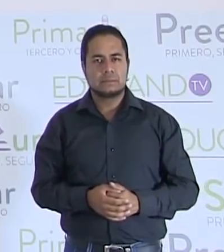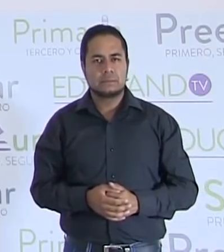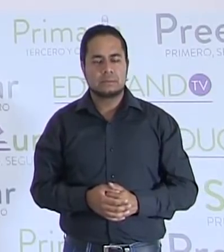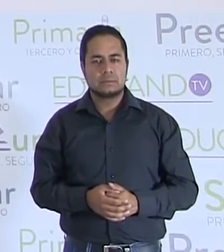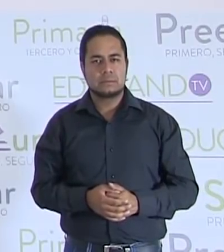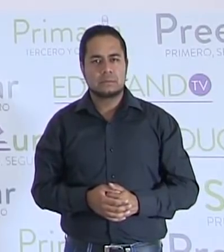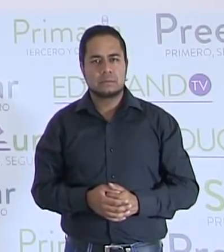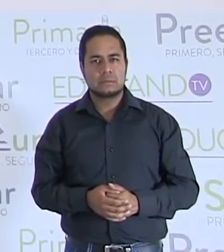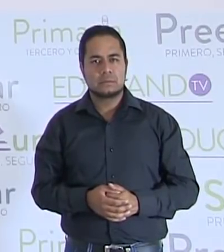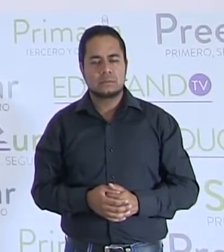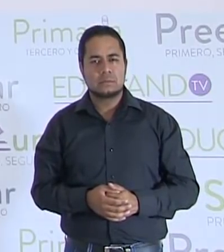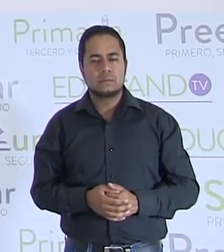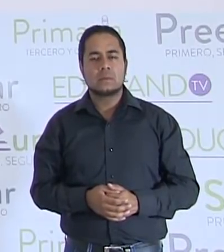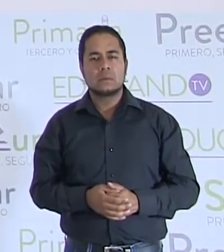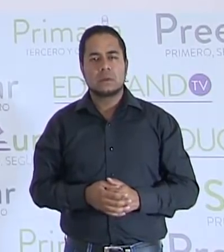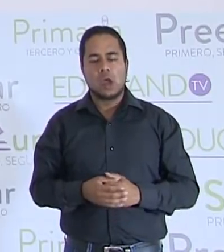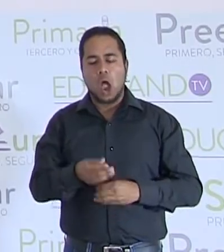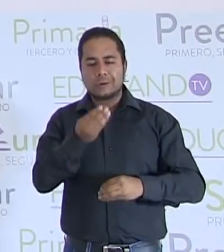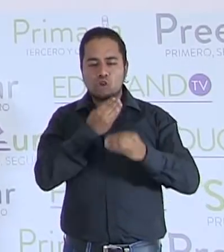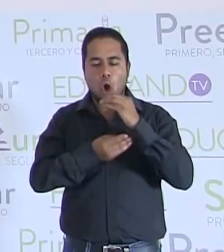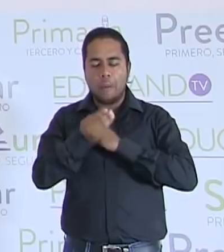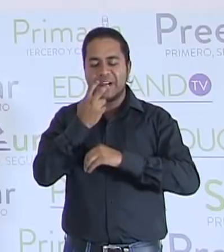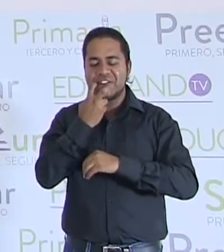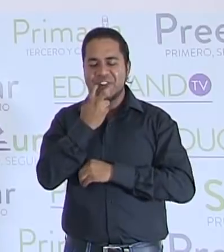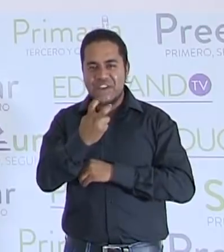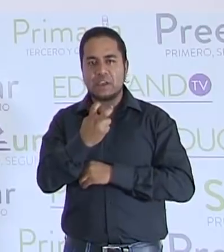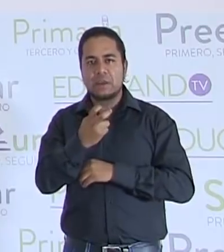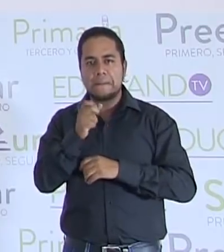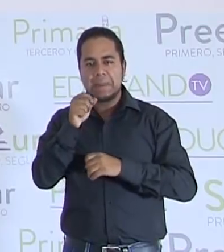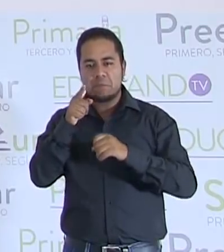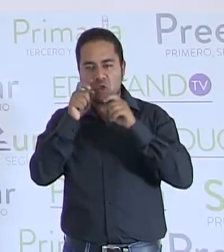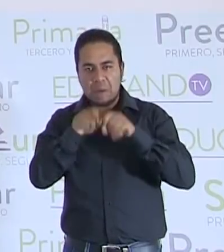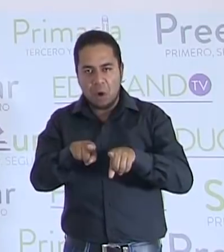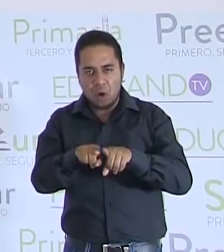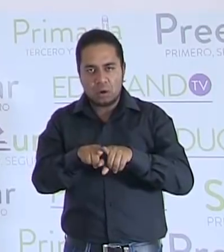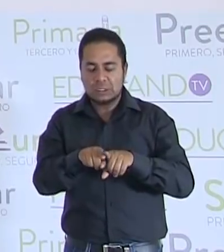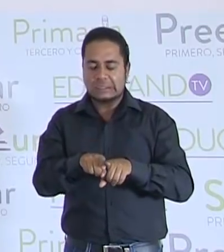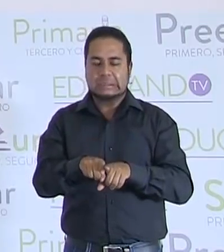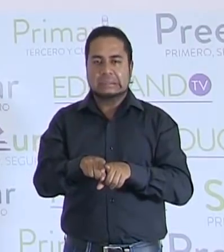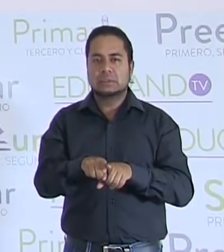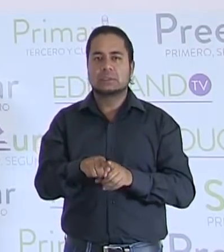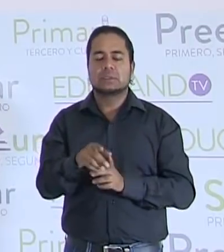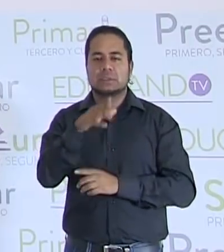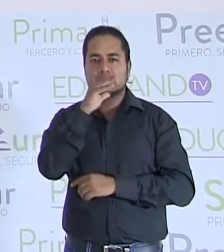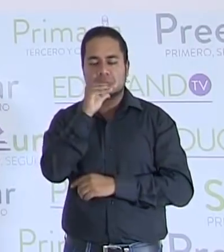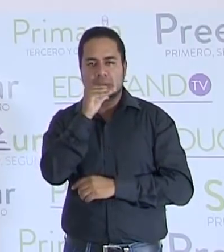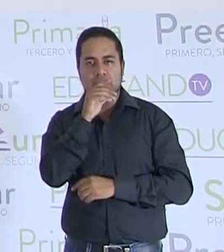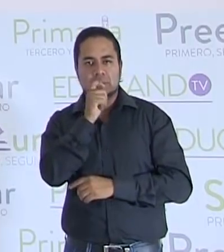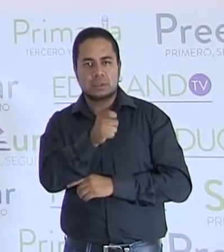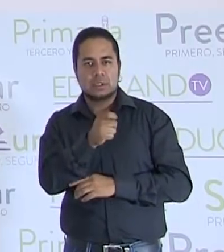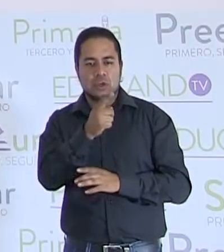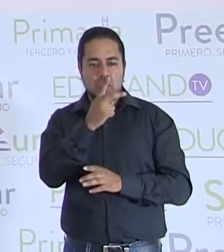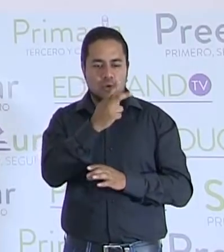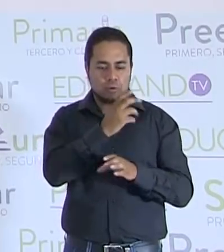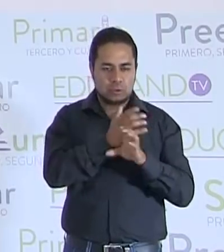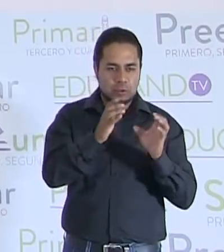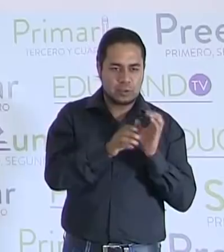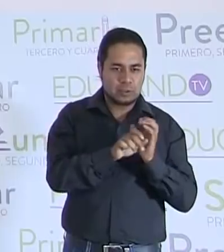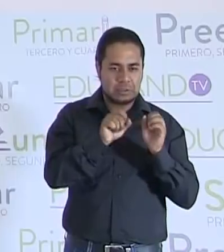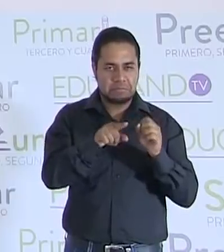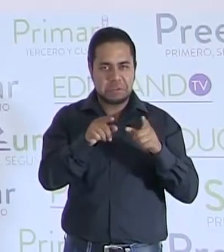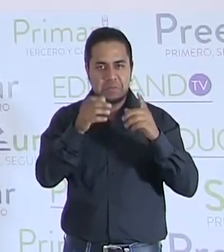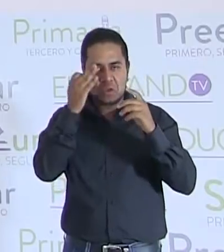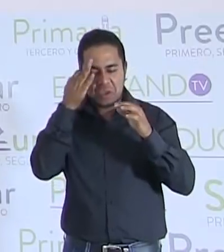No se puede chiflar y comer pinole. Implícitamente significa que no podemos hacer 2 cosas al mismo